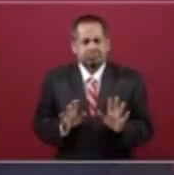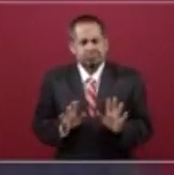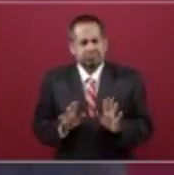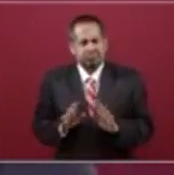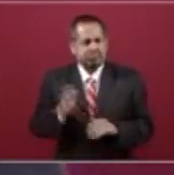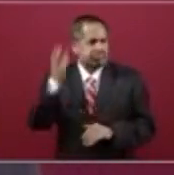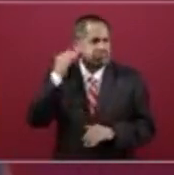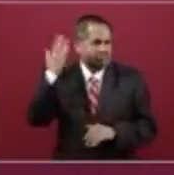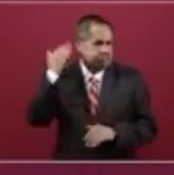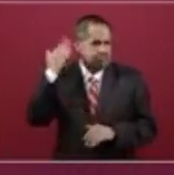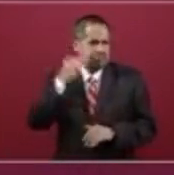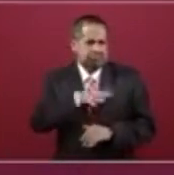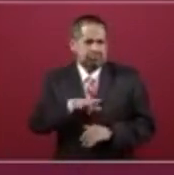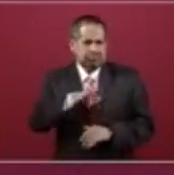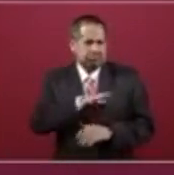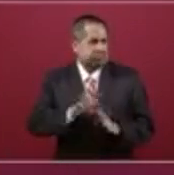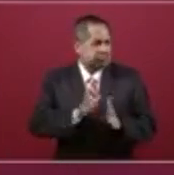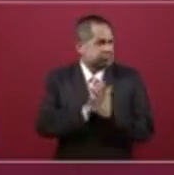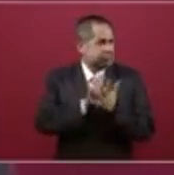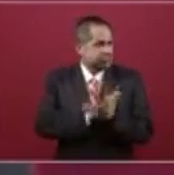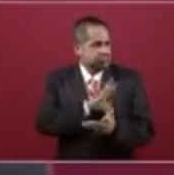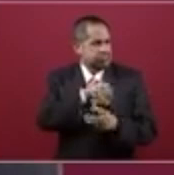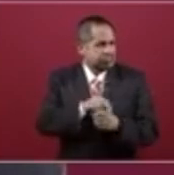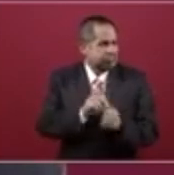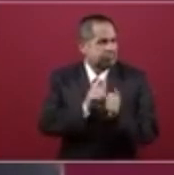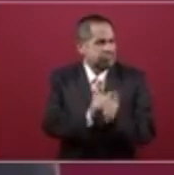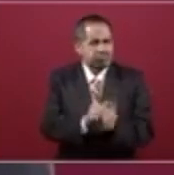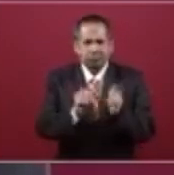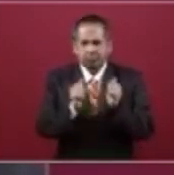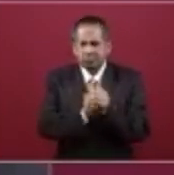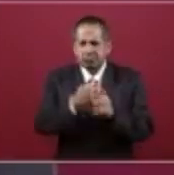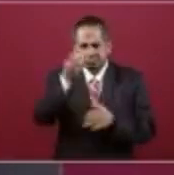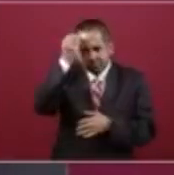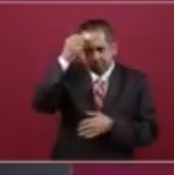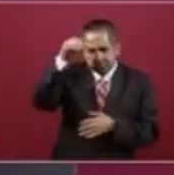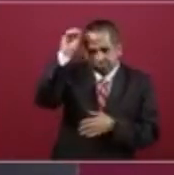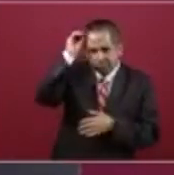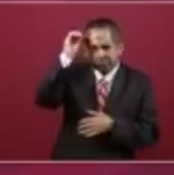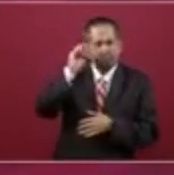participar en ceremonias de bautismo,